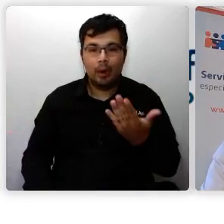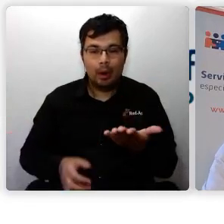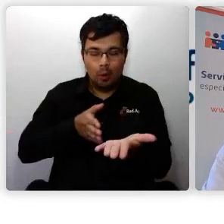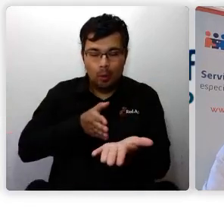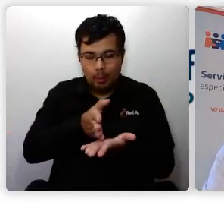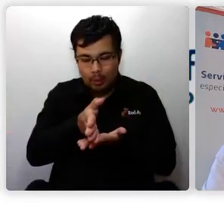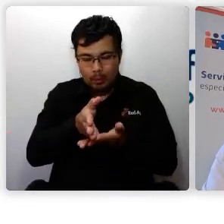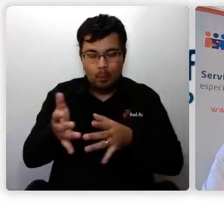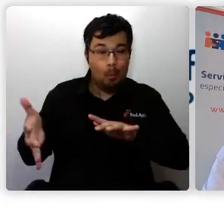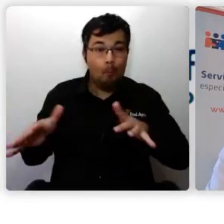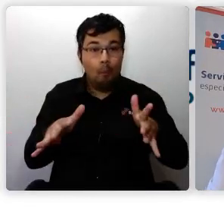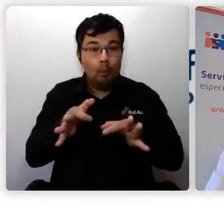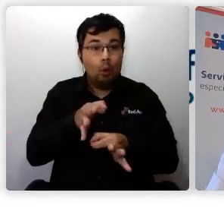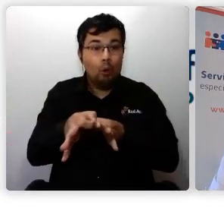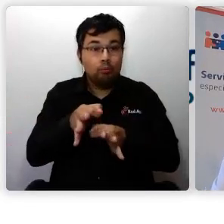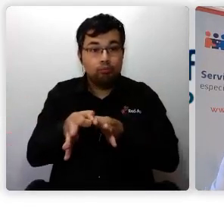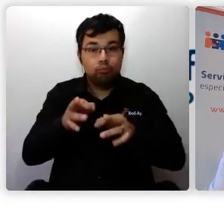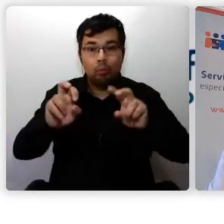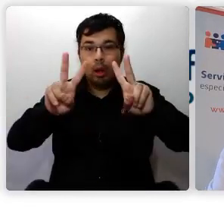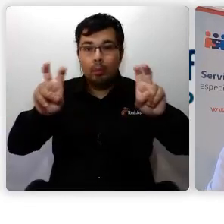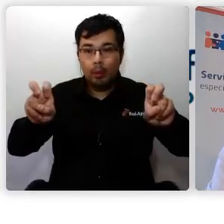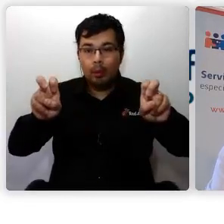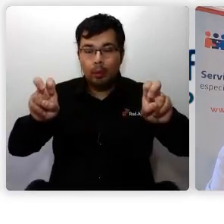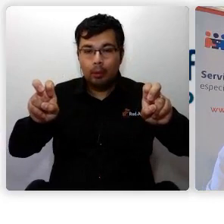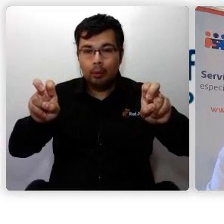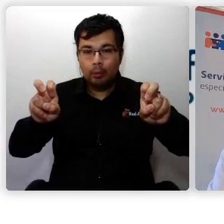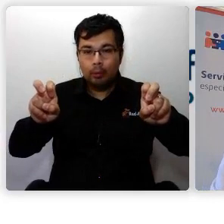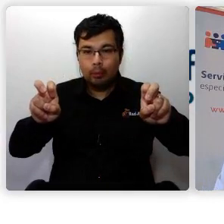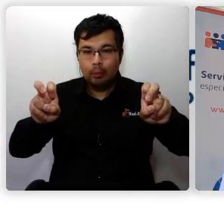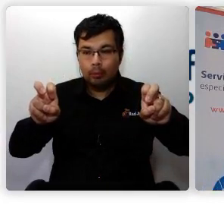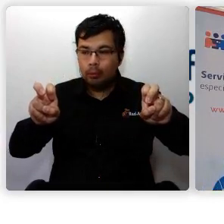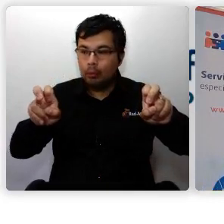canalizamos el problema hacia uno de los 5 servicios anteriores.